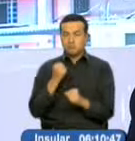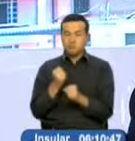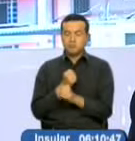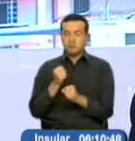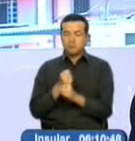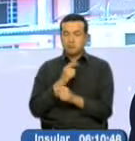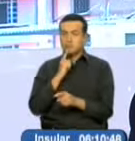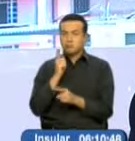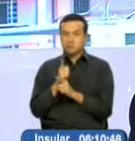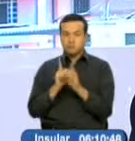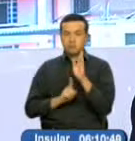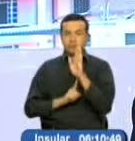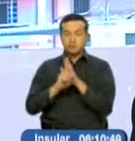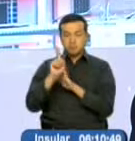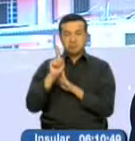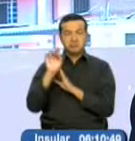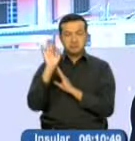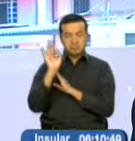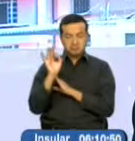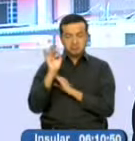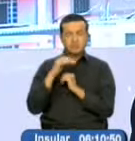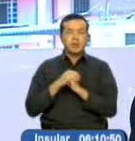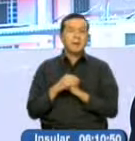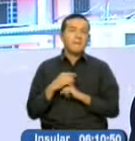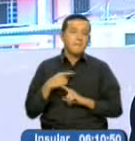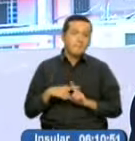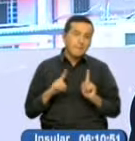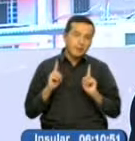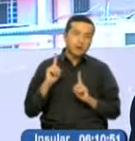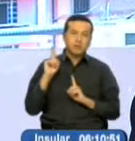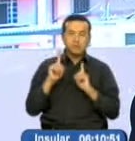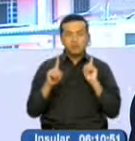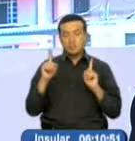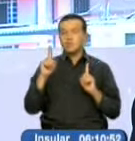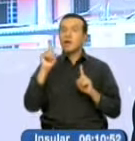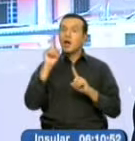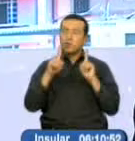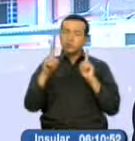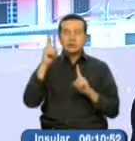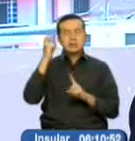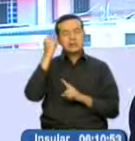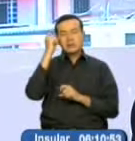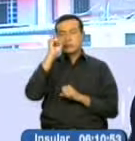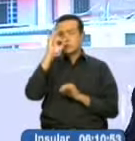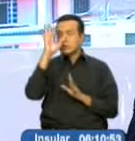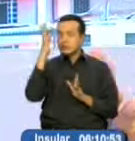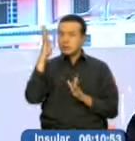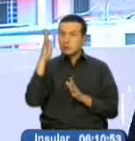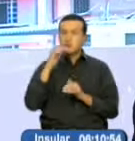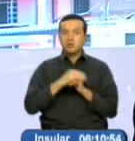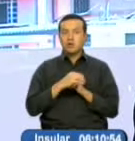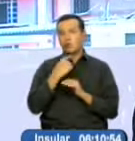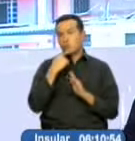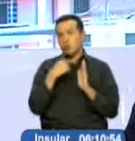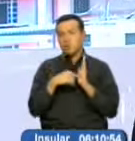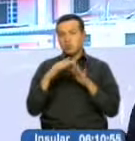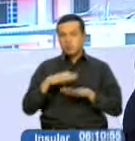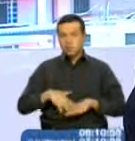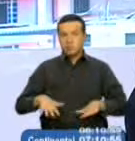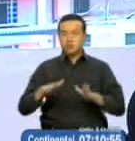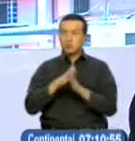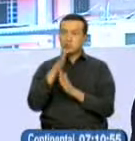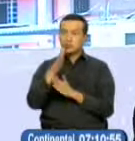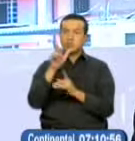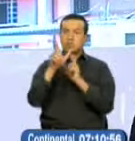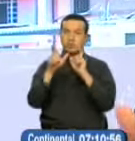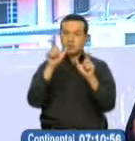para potencializarlas. Sin embargo, ahí a veces hay una mala percepción, porque hay muchos, cuando nosotros estamos en territorio y conversamos